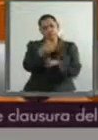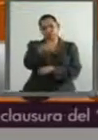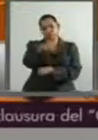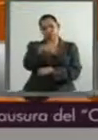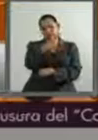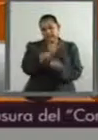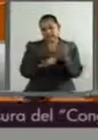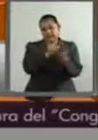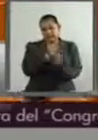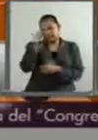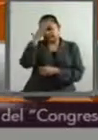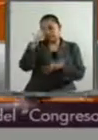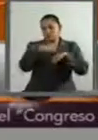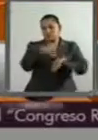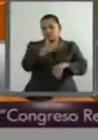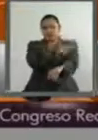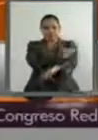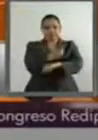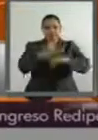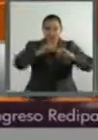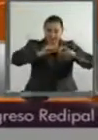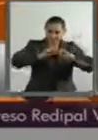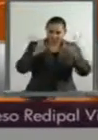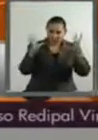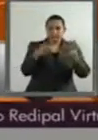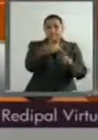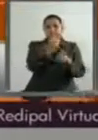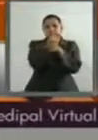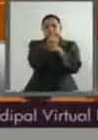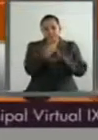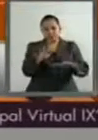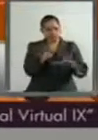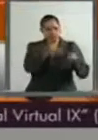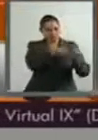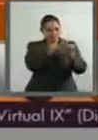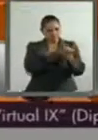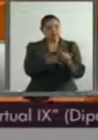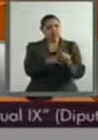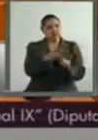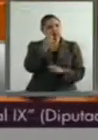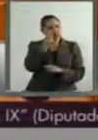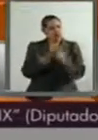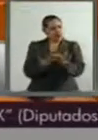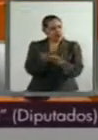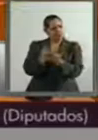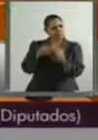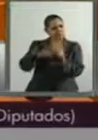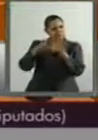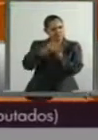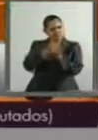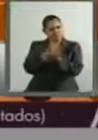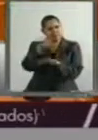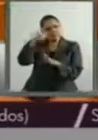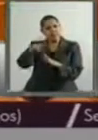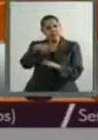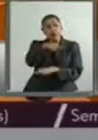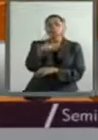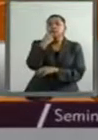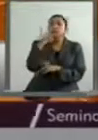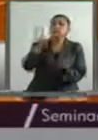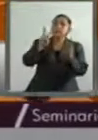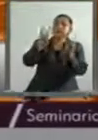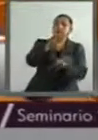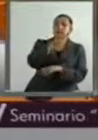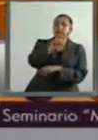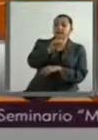y Acceso a la Información, para que no se pueda invocar el carácter de reservado cuando se trate de violaciones graves